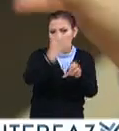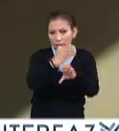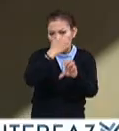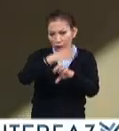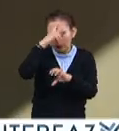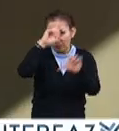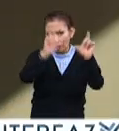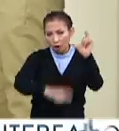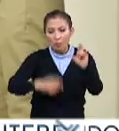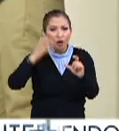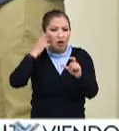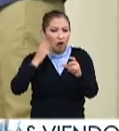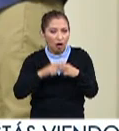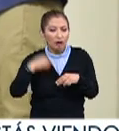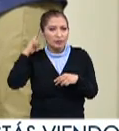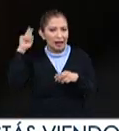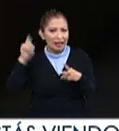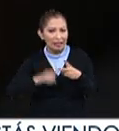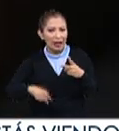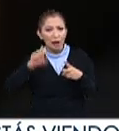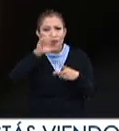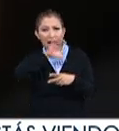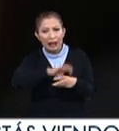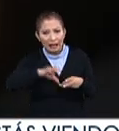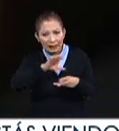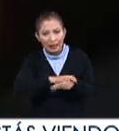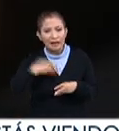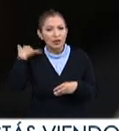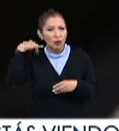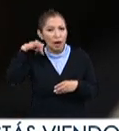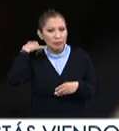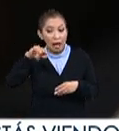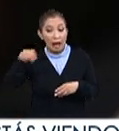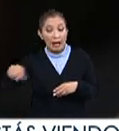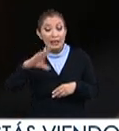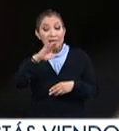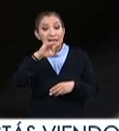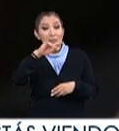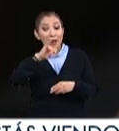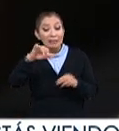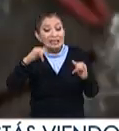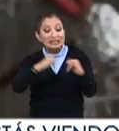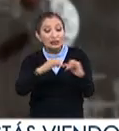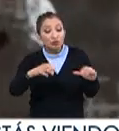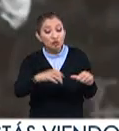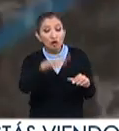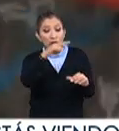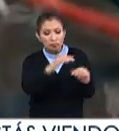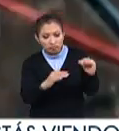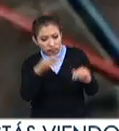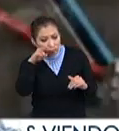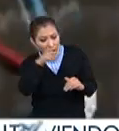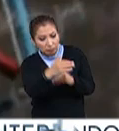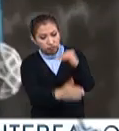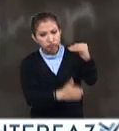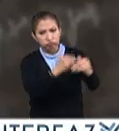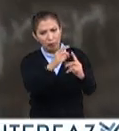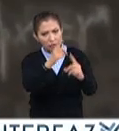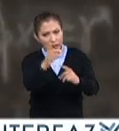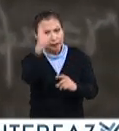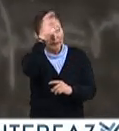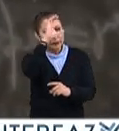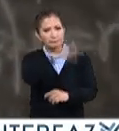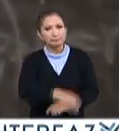la República como Nuevo León, Zacatecas, Aguascalientes y Yucatán. El CIMAT es una institución que se destaca por su progresivo